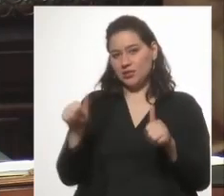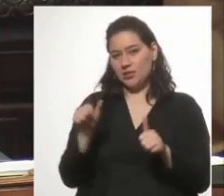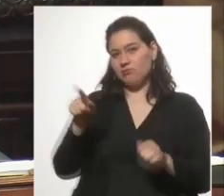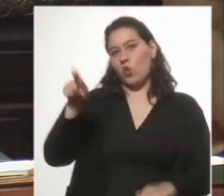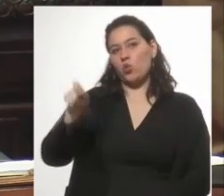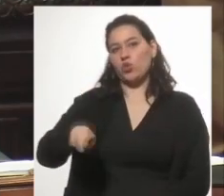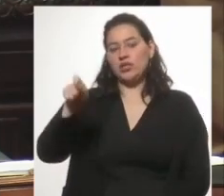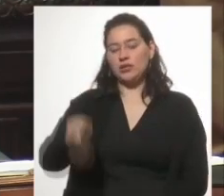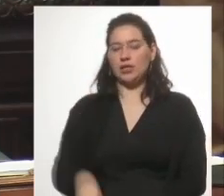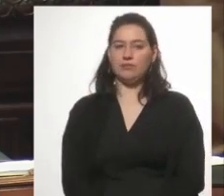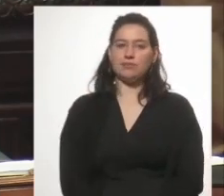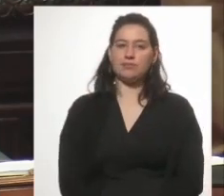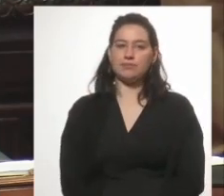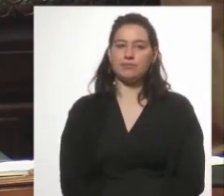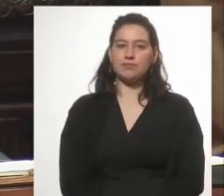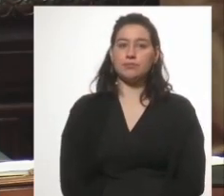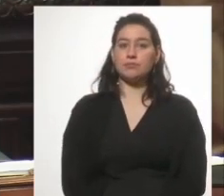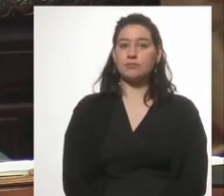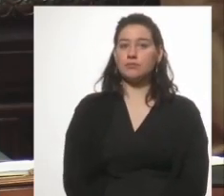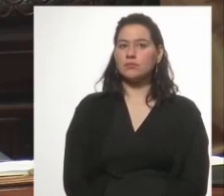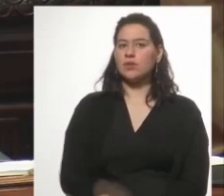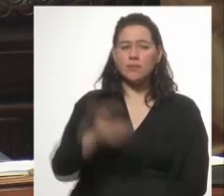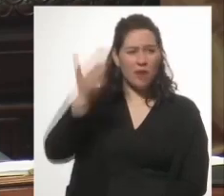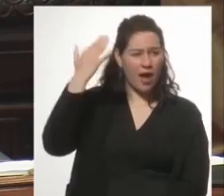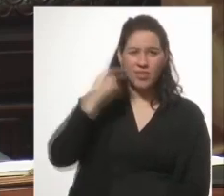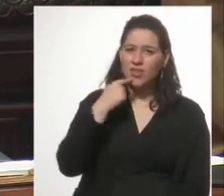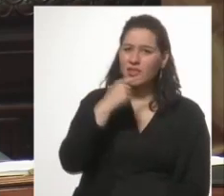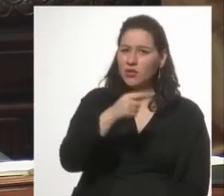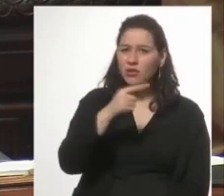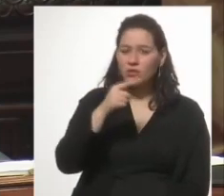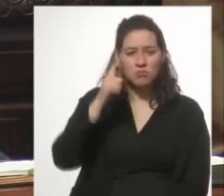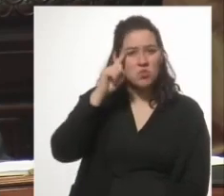justicia. Cuando él dijo que no sabía nada,